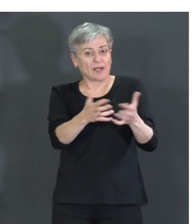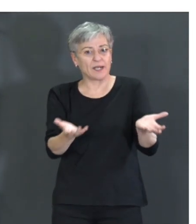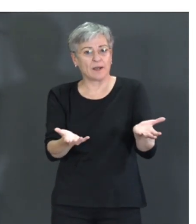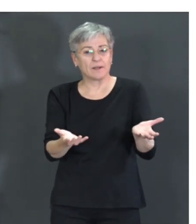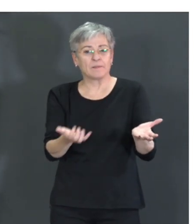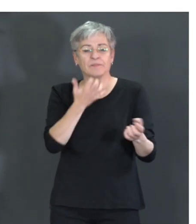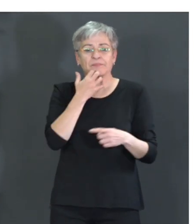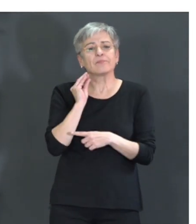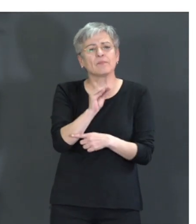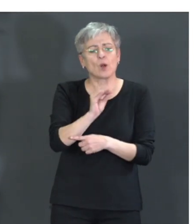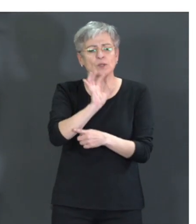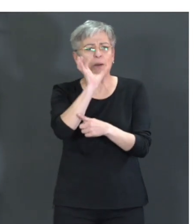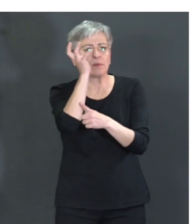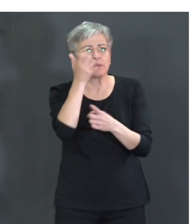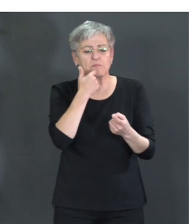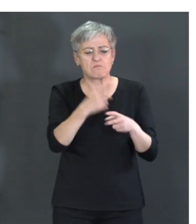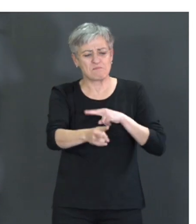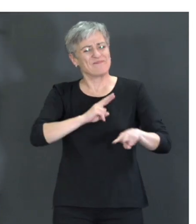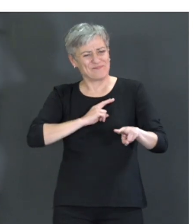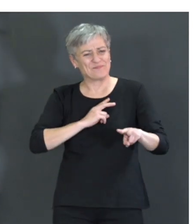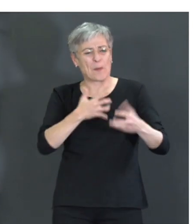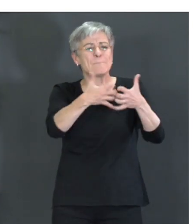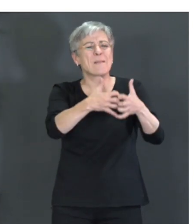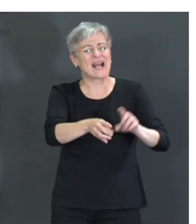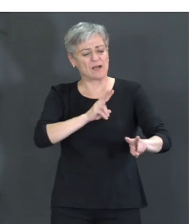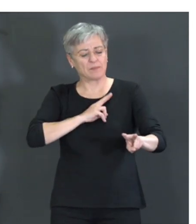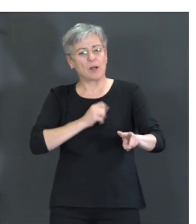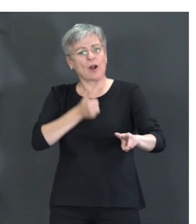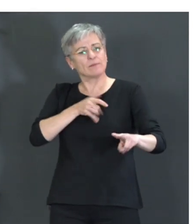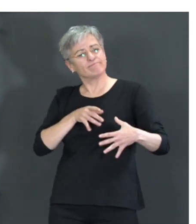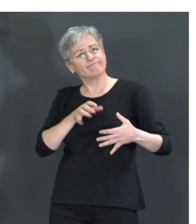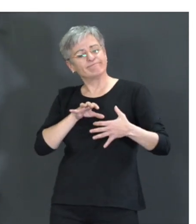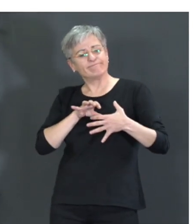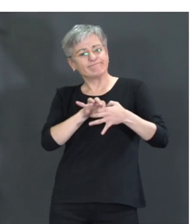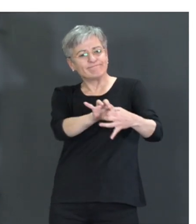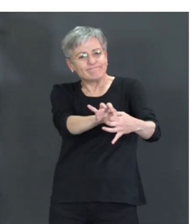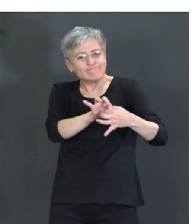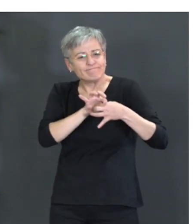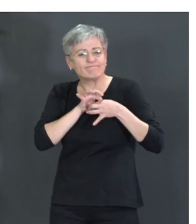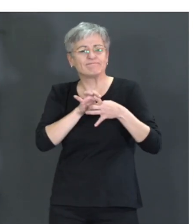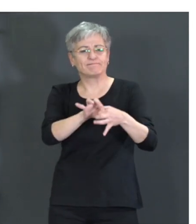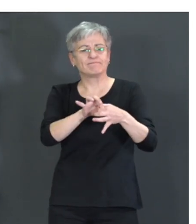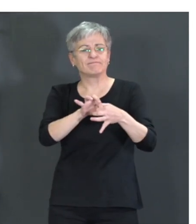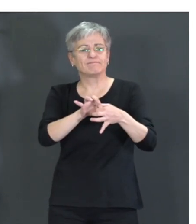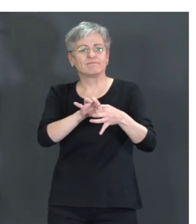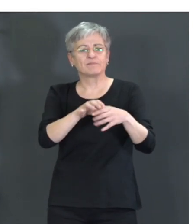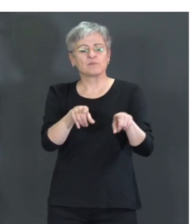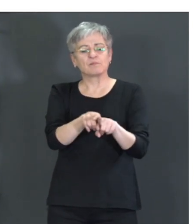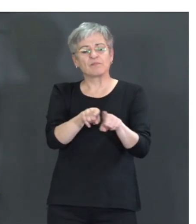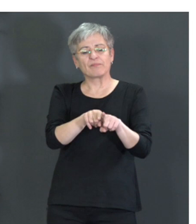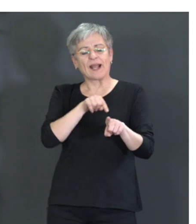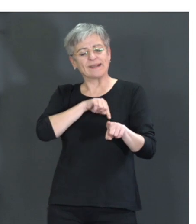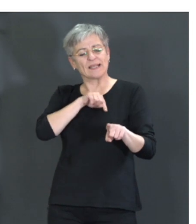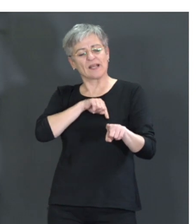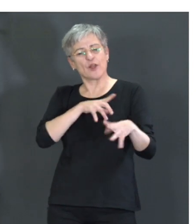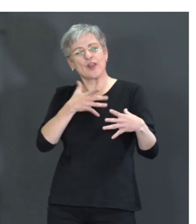cuando le preguntaban algo le respondía una máquina, pero aún así se genera un vínculo con ese dispositivo y tienen esa